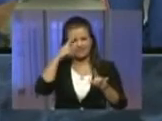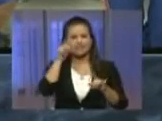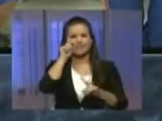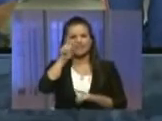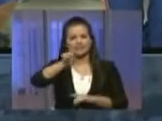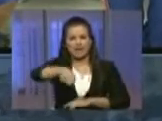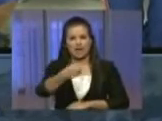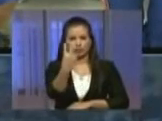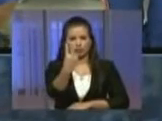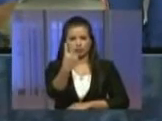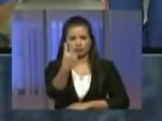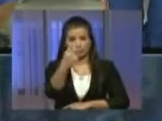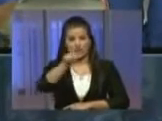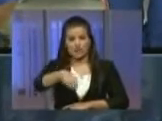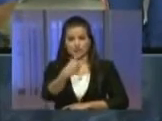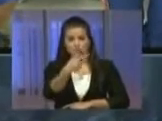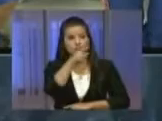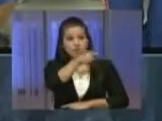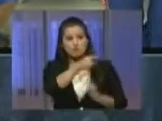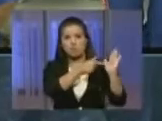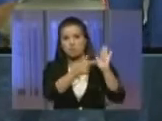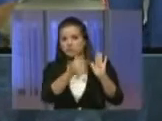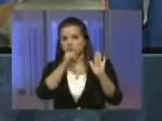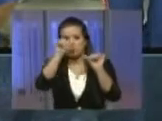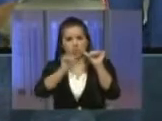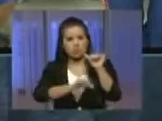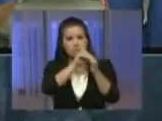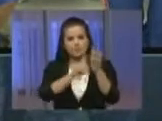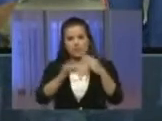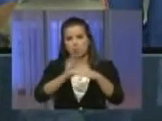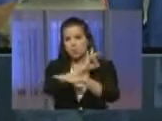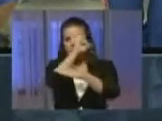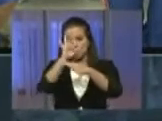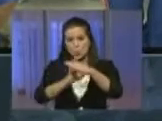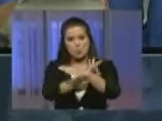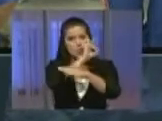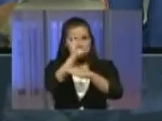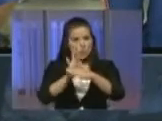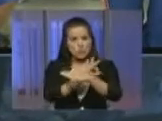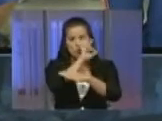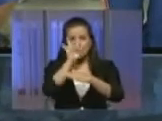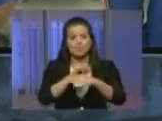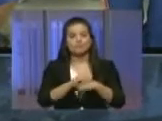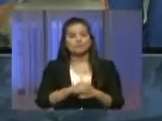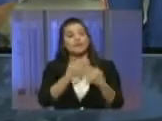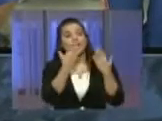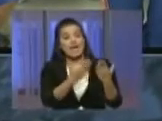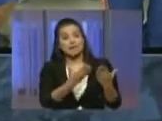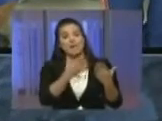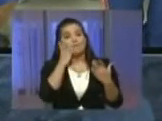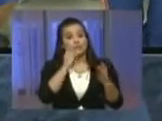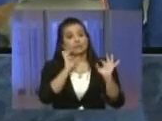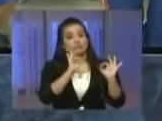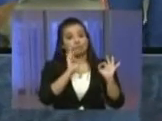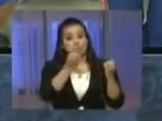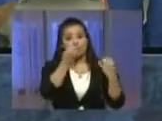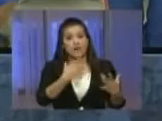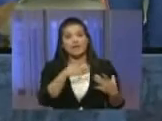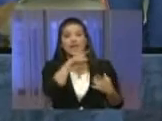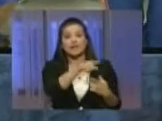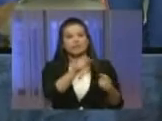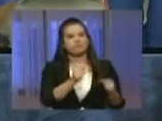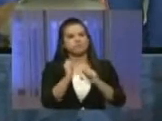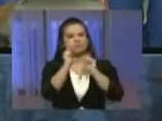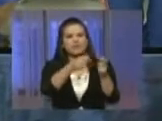ves una experiencia extraordinaria de una televisora dirigida y gestionado por artistas